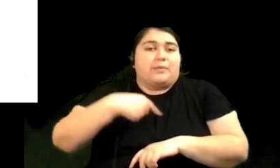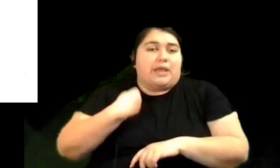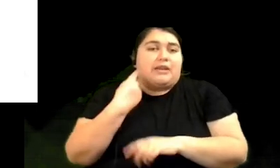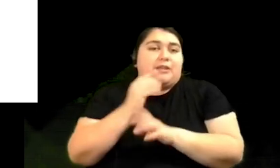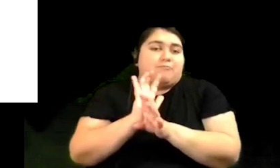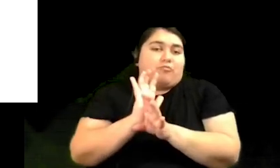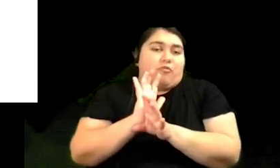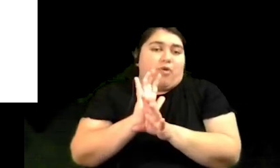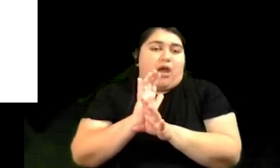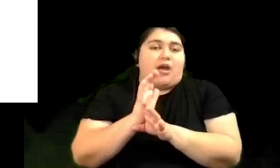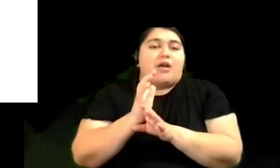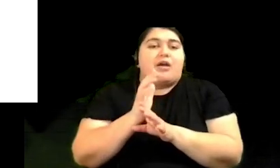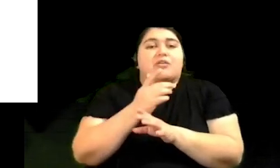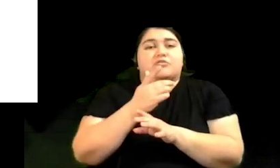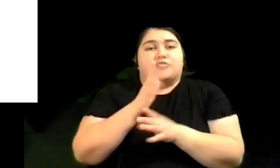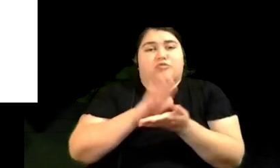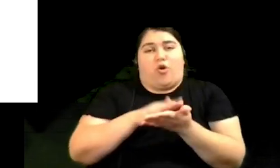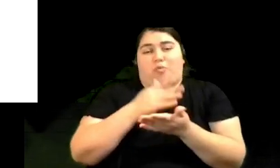dividendo.